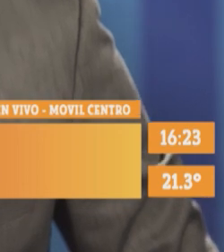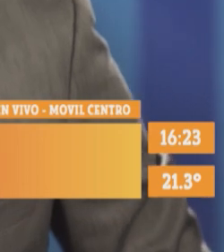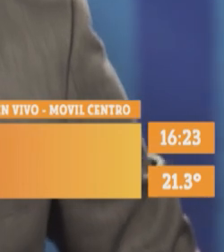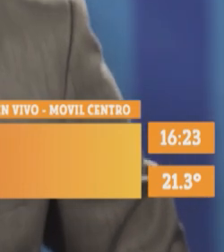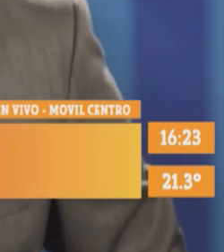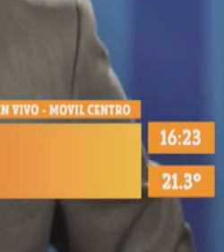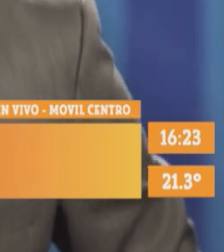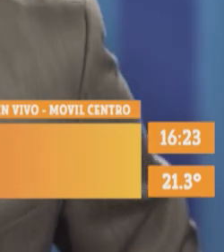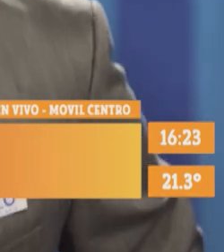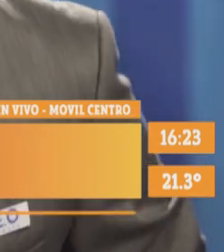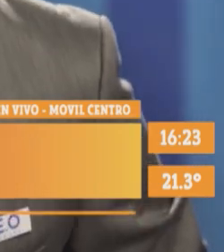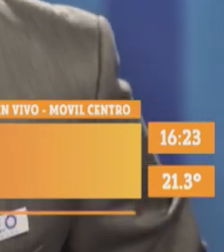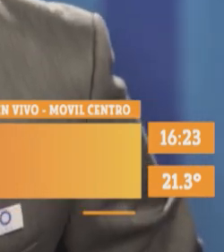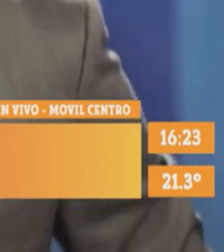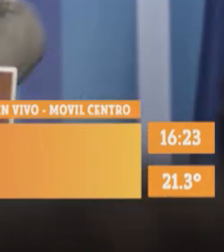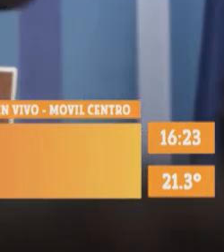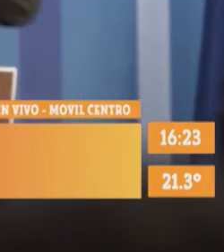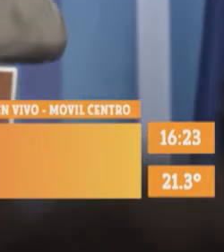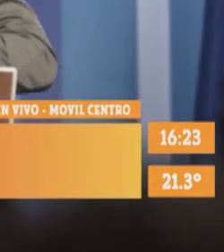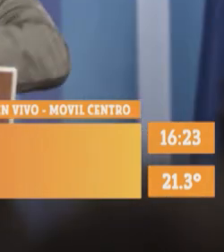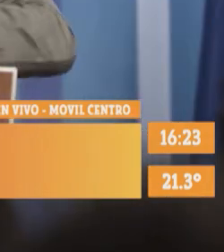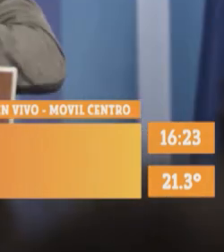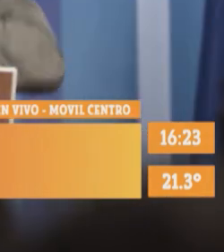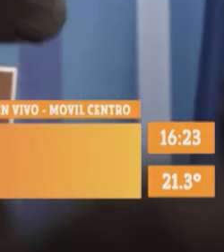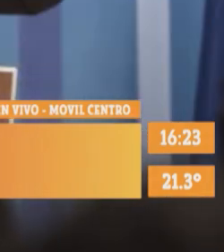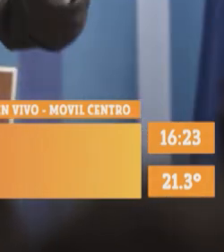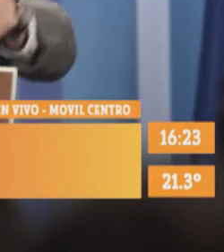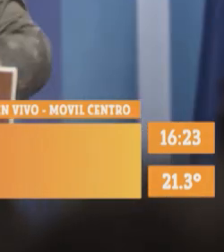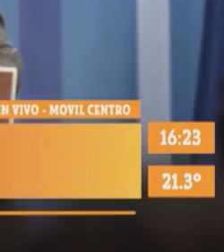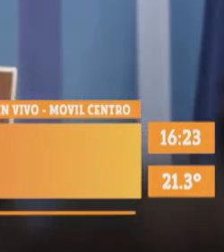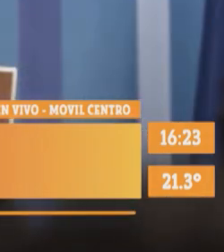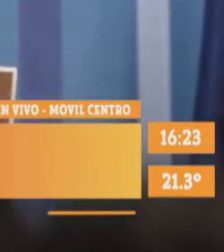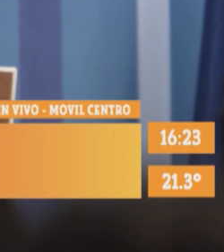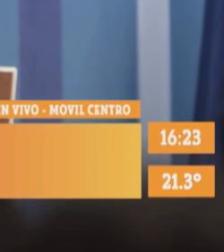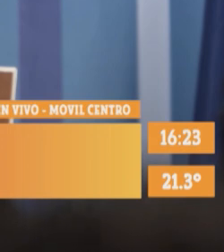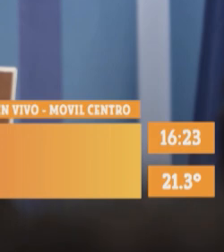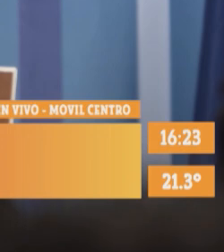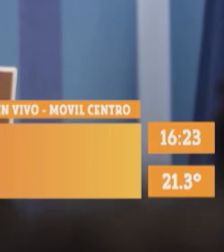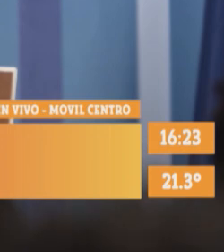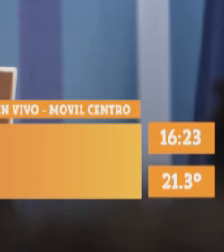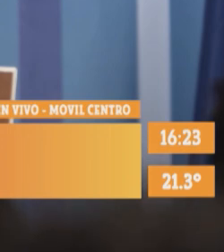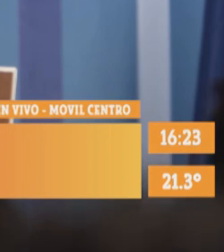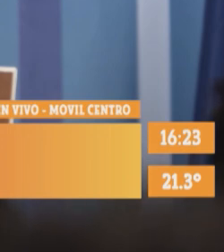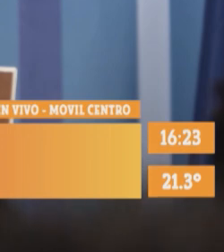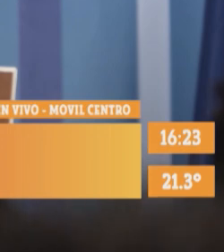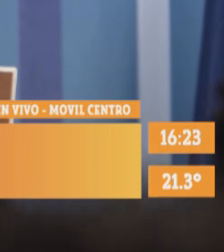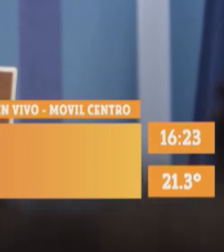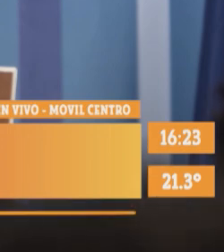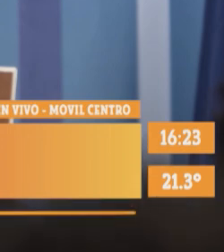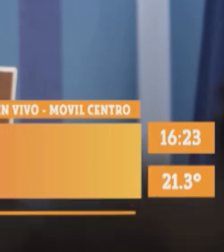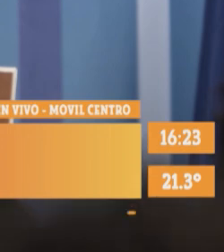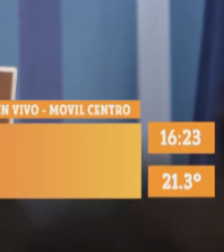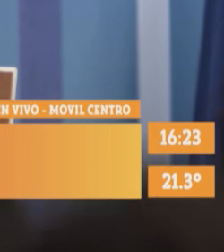bajar los impuestos a las empresas, a nuestras multinacionales, asegurar